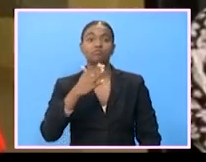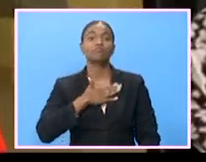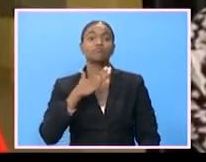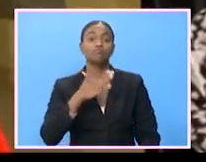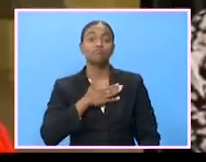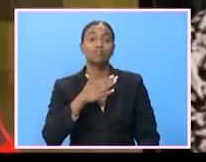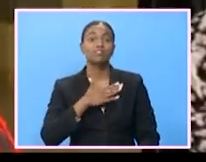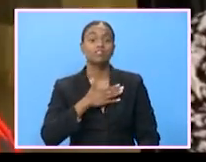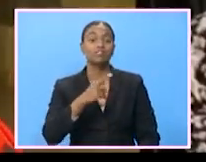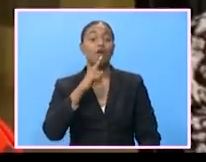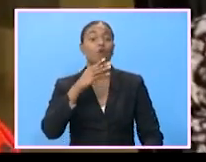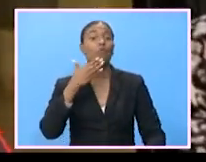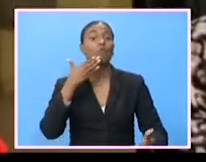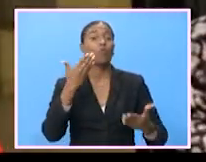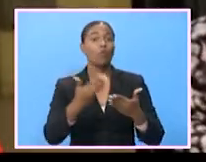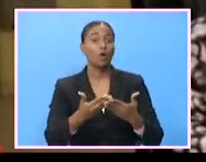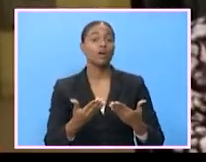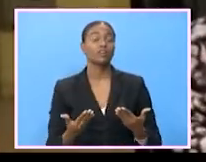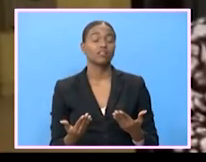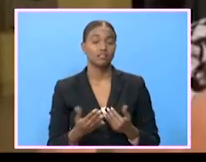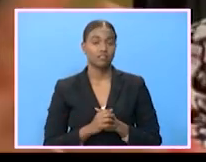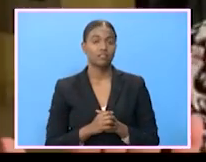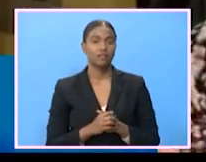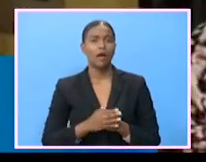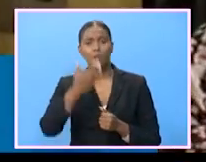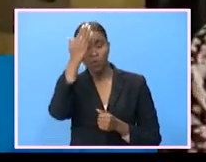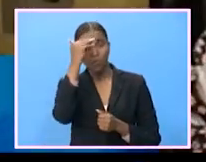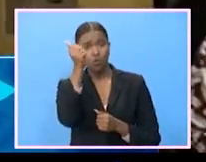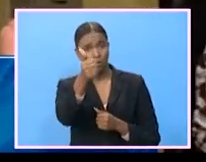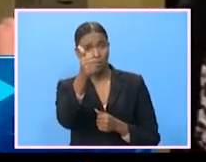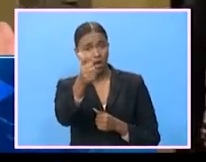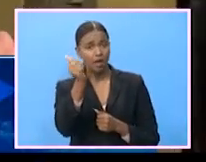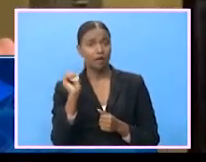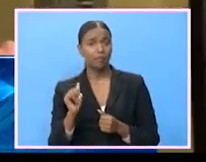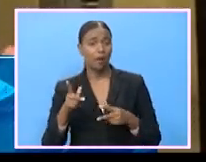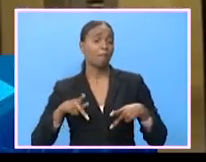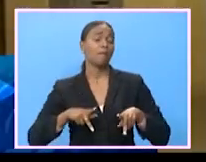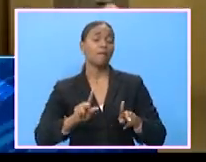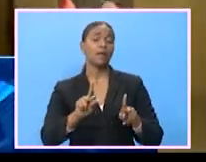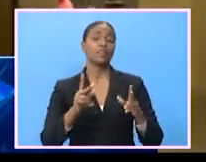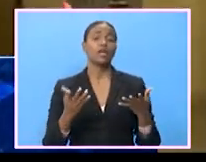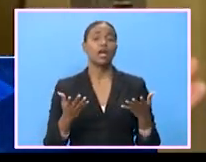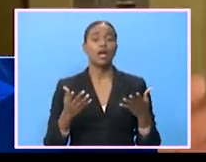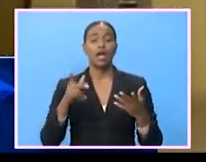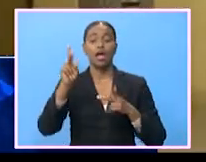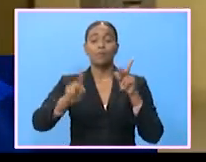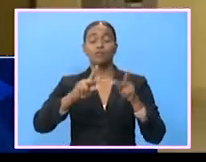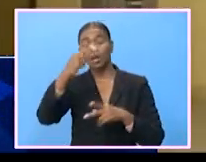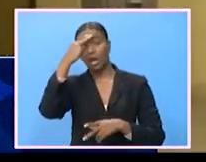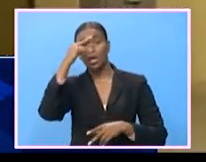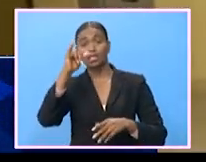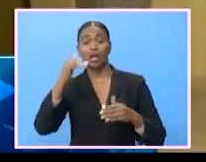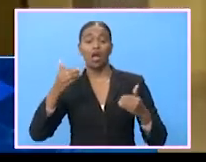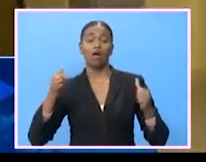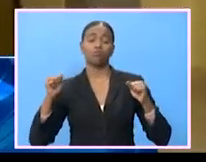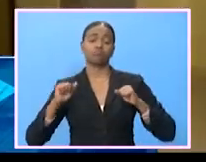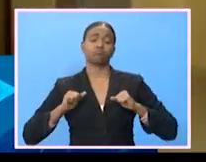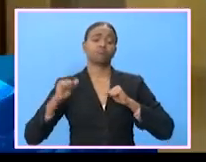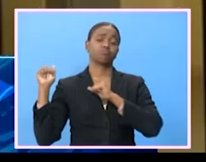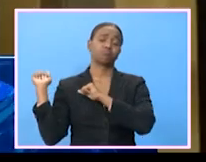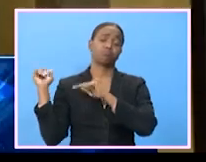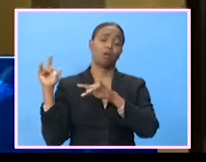Buenísimo. Porque son ustedes mismos los que han permitido que los haitianos invadan a la